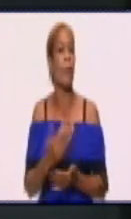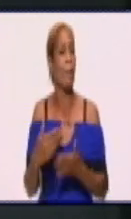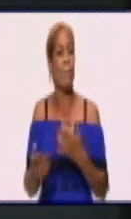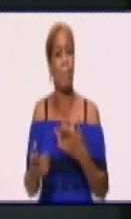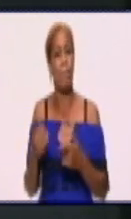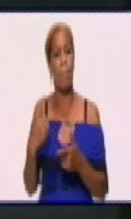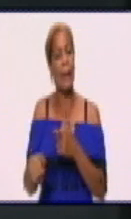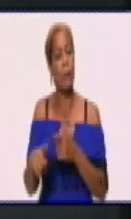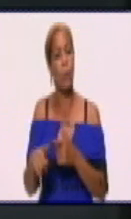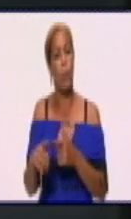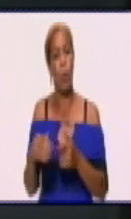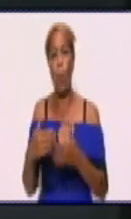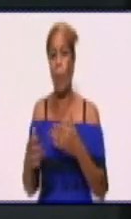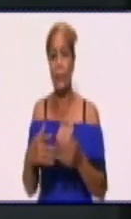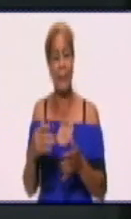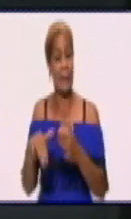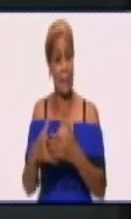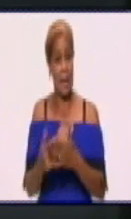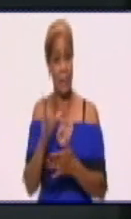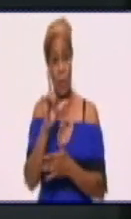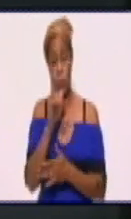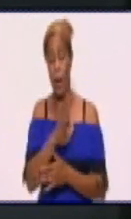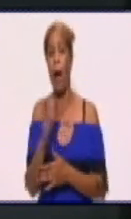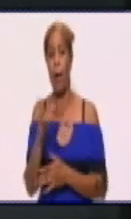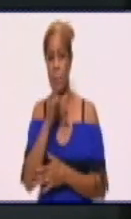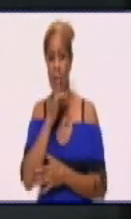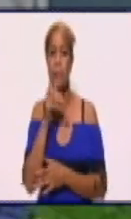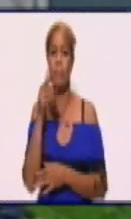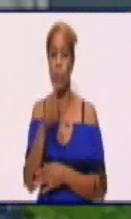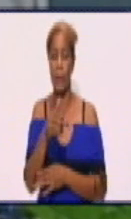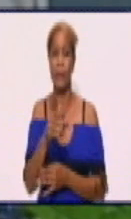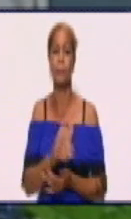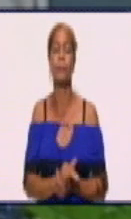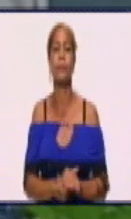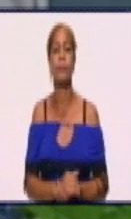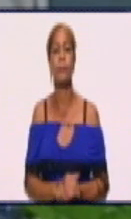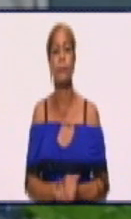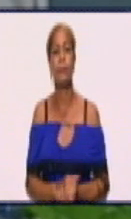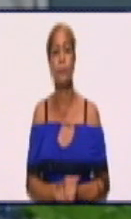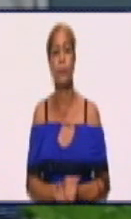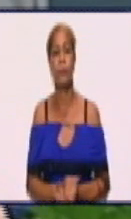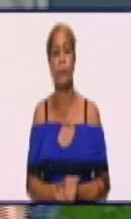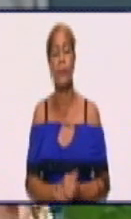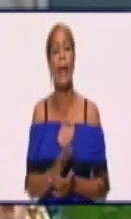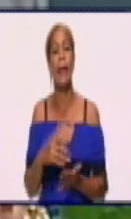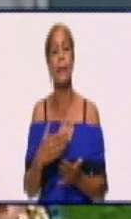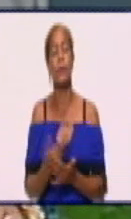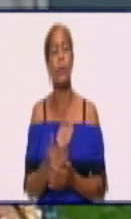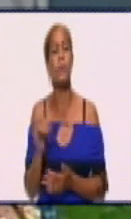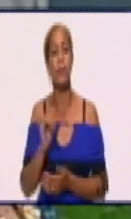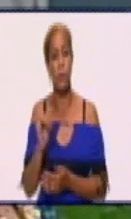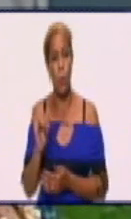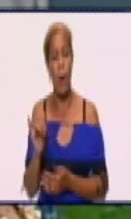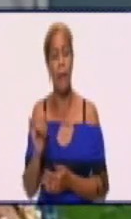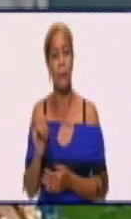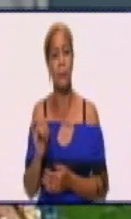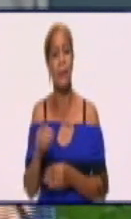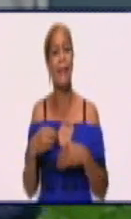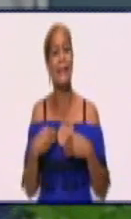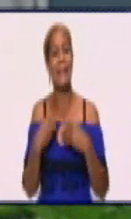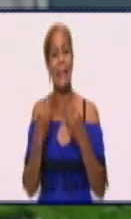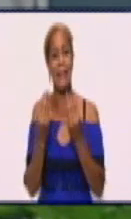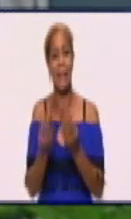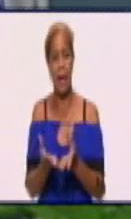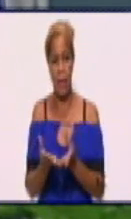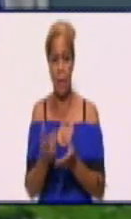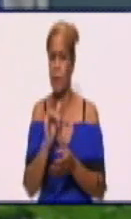áreas comerciales de nuestras sucursales y solicitar el servicio te decía de dedicarle también un espacio al transfer móvil